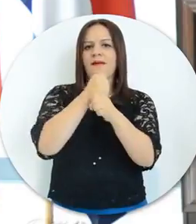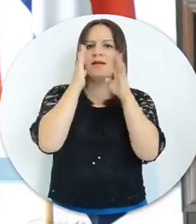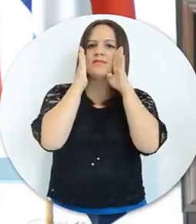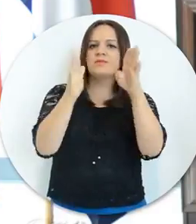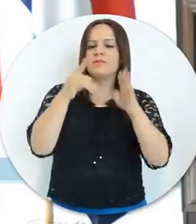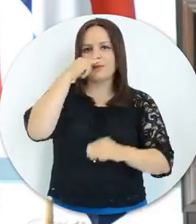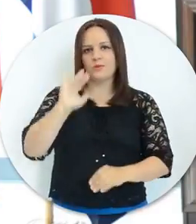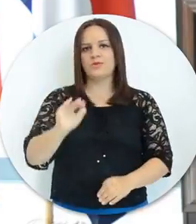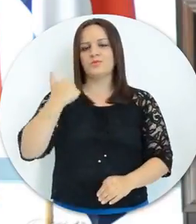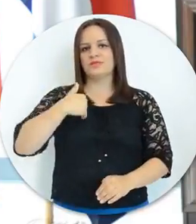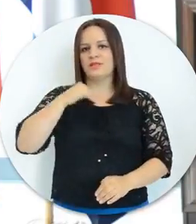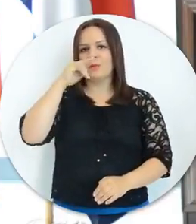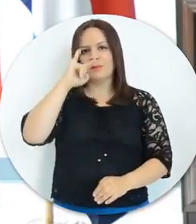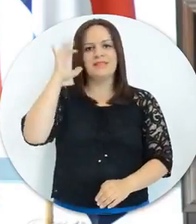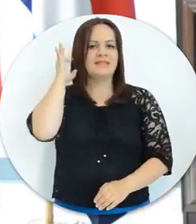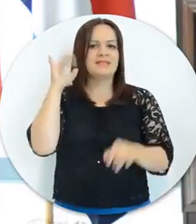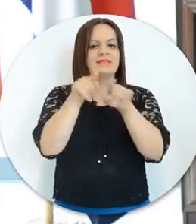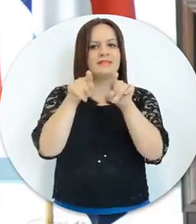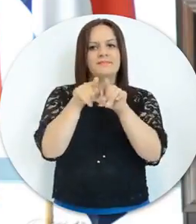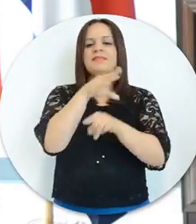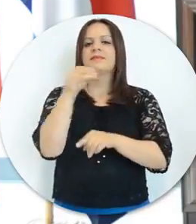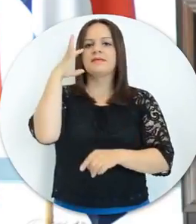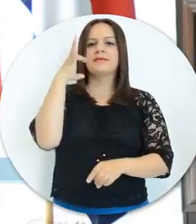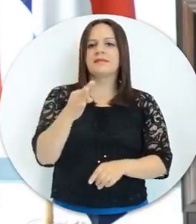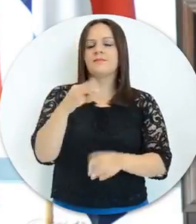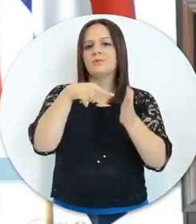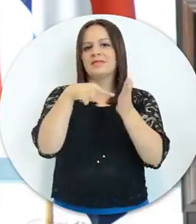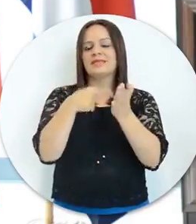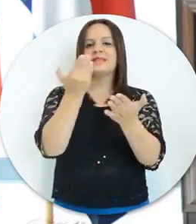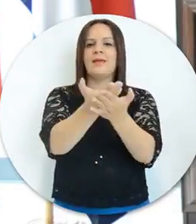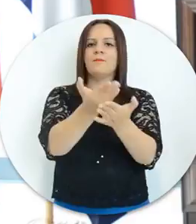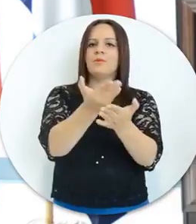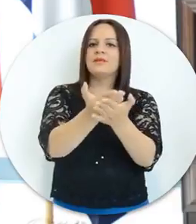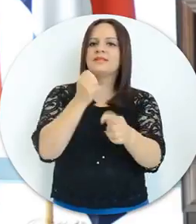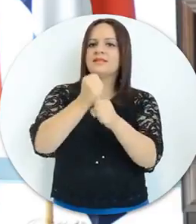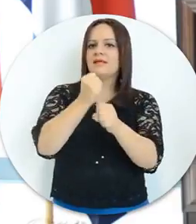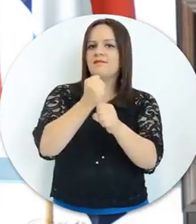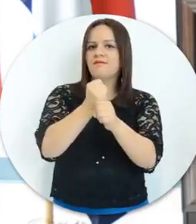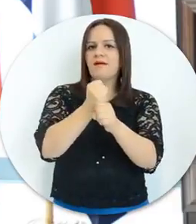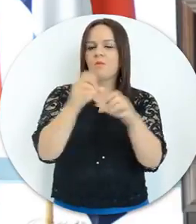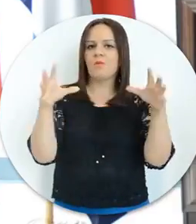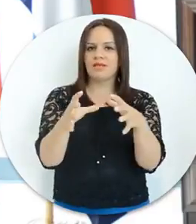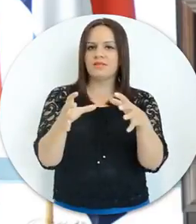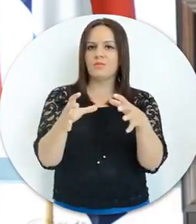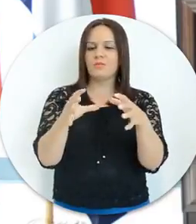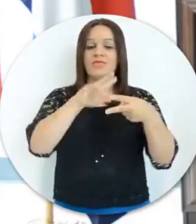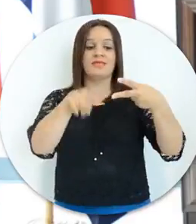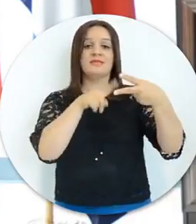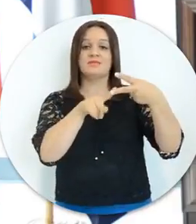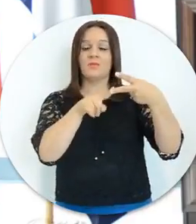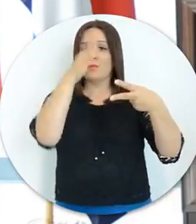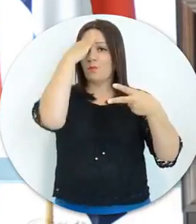de los niños y las niñas. Y creemos en esta apuesta del trabajo colectivo. En segundo